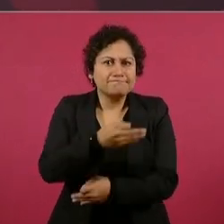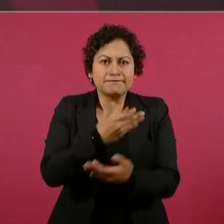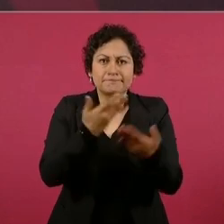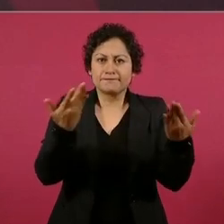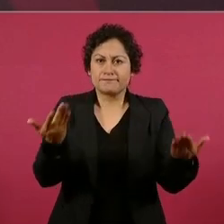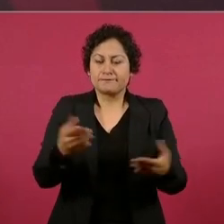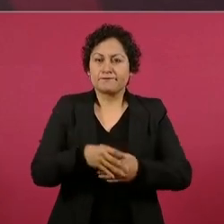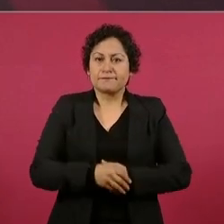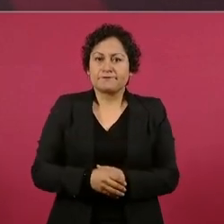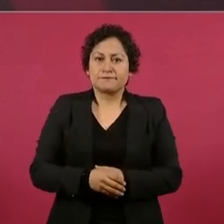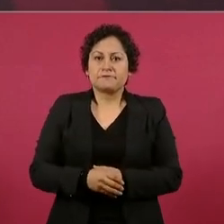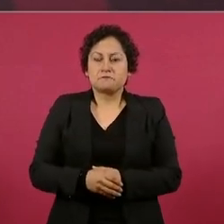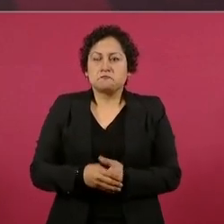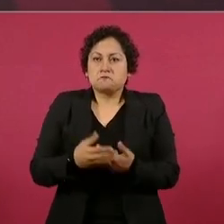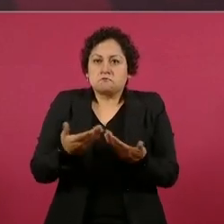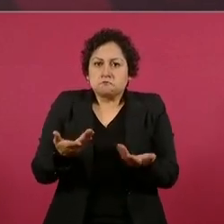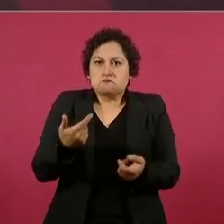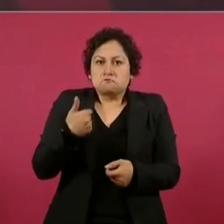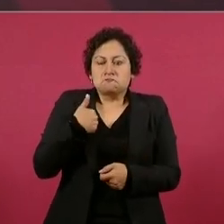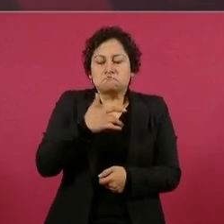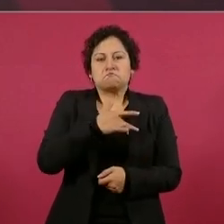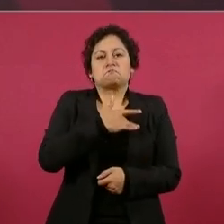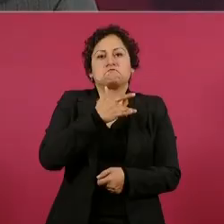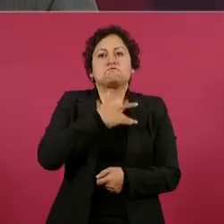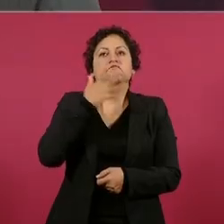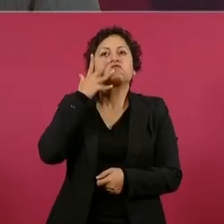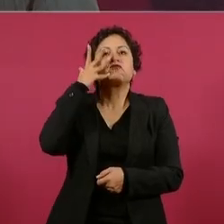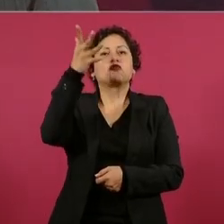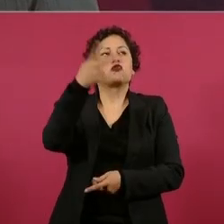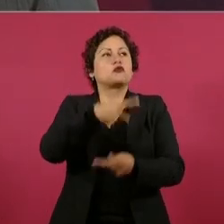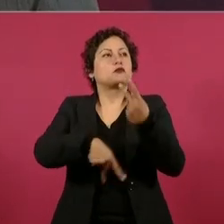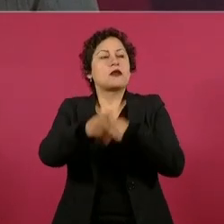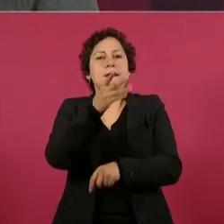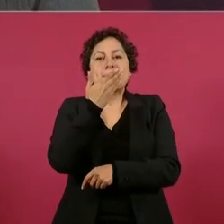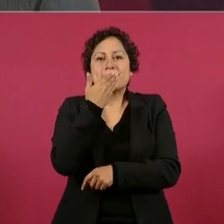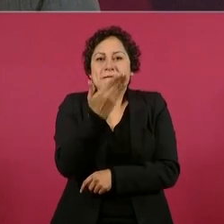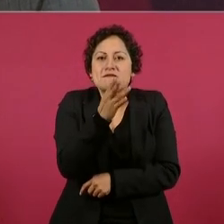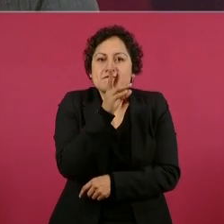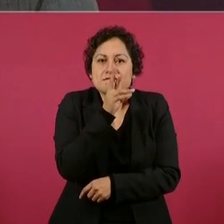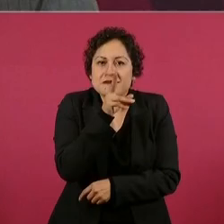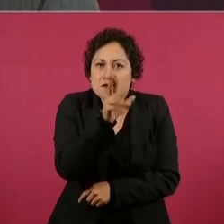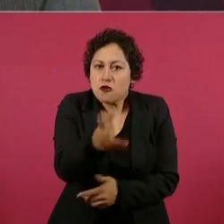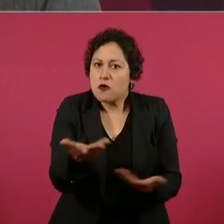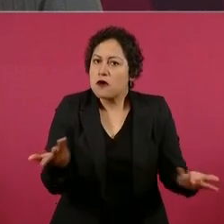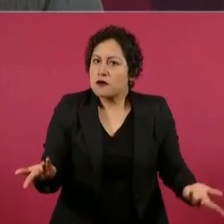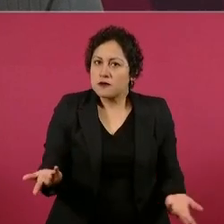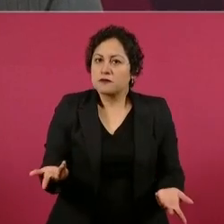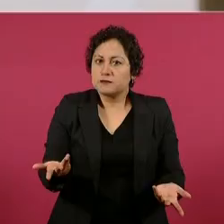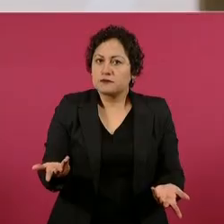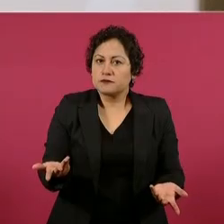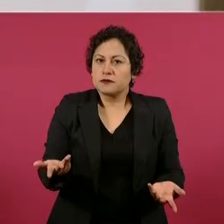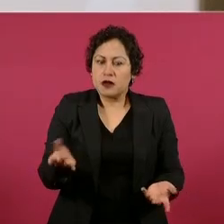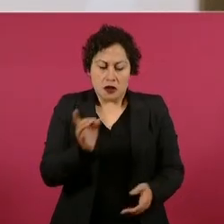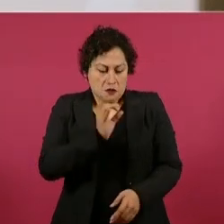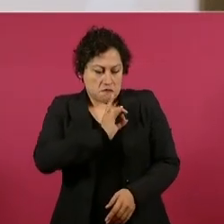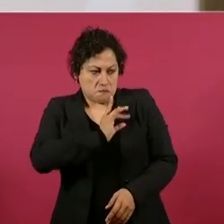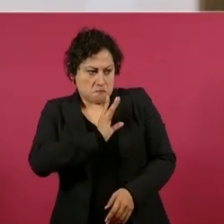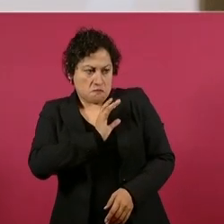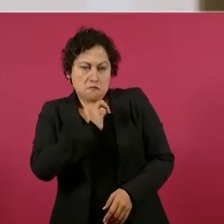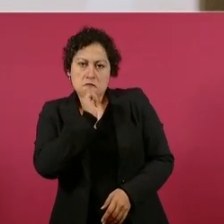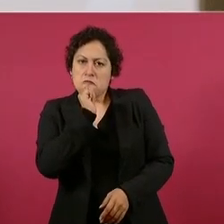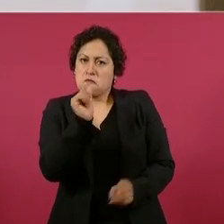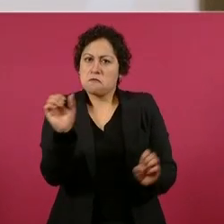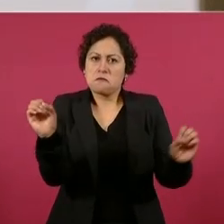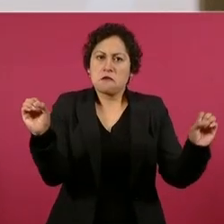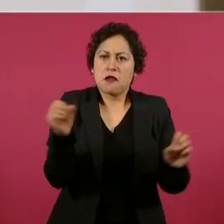se avizora un buen porvenir, no hay nada que temer y la gente está contenta.